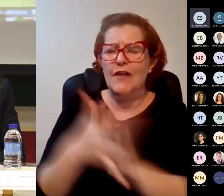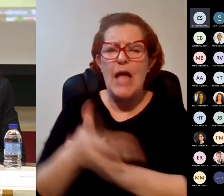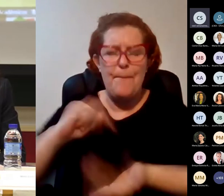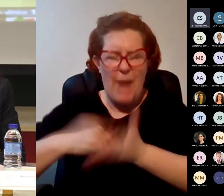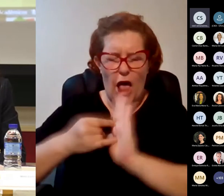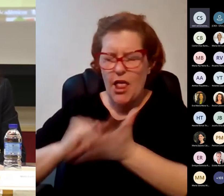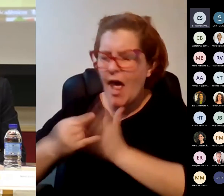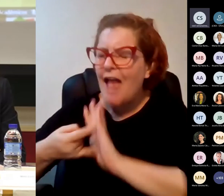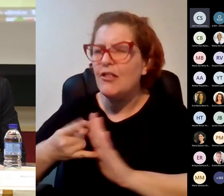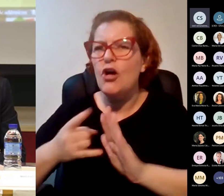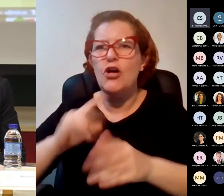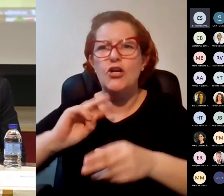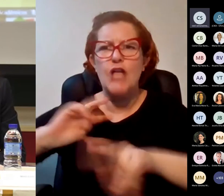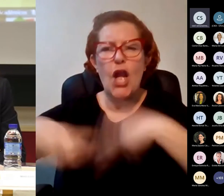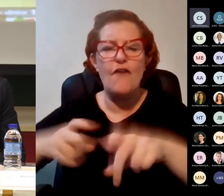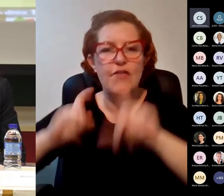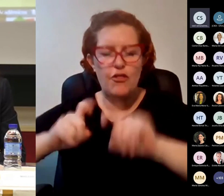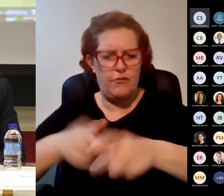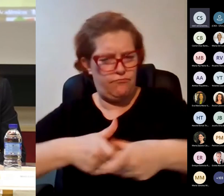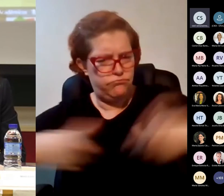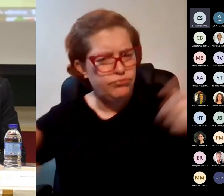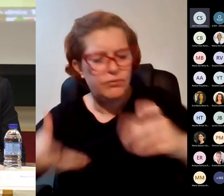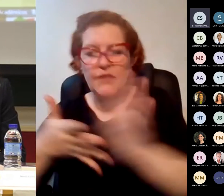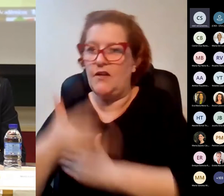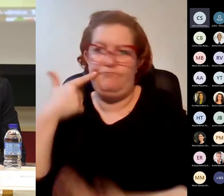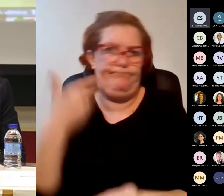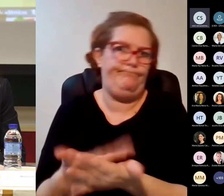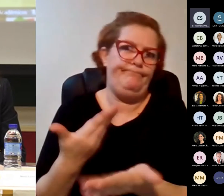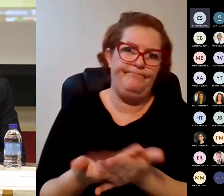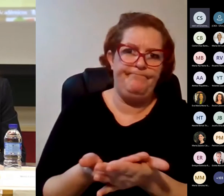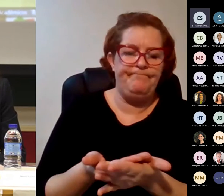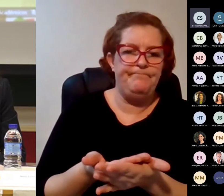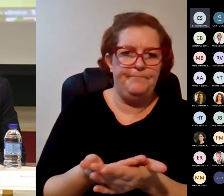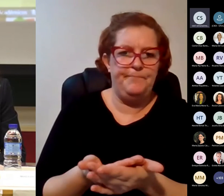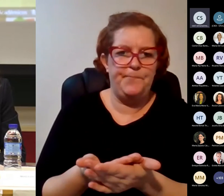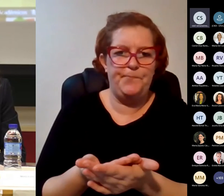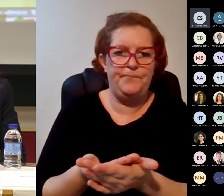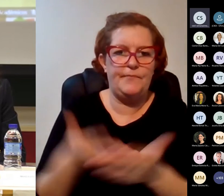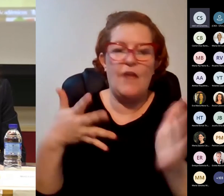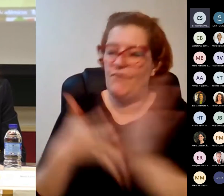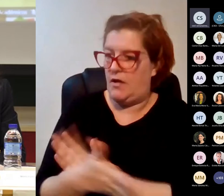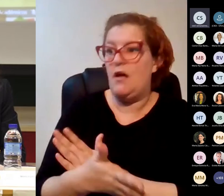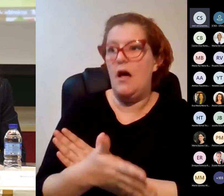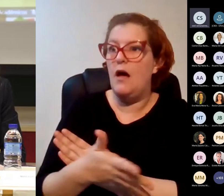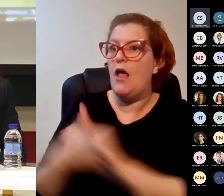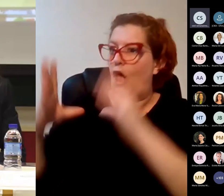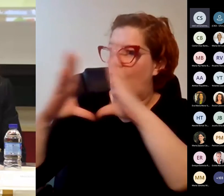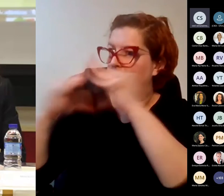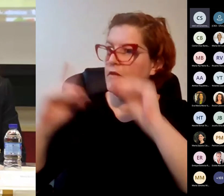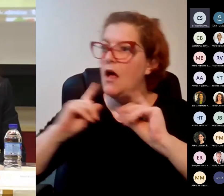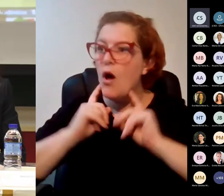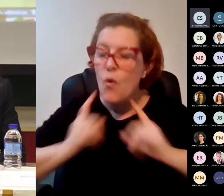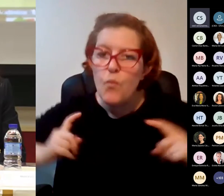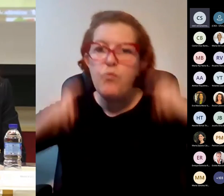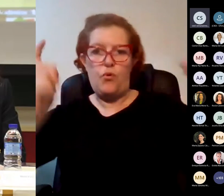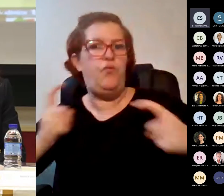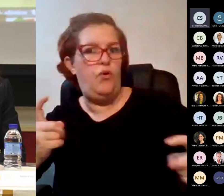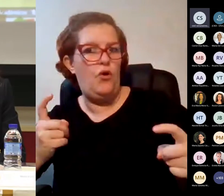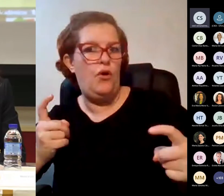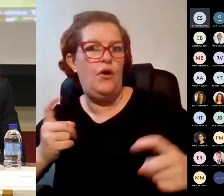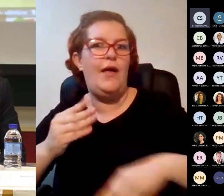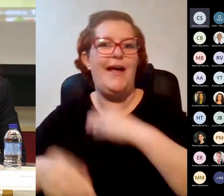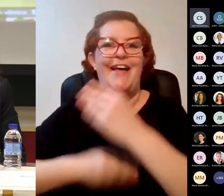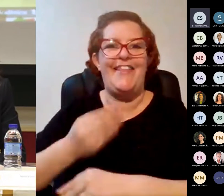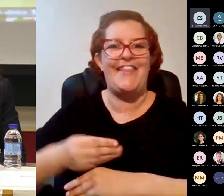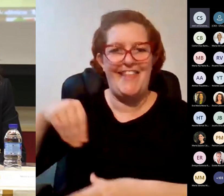de innovación docente ponen de manifiesto la gran iniciativa que quería tomar la universidad rey juan carlos a través